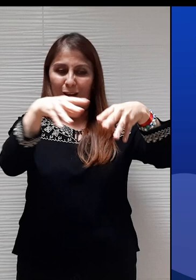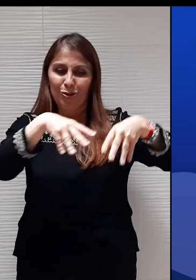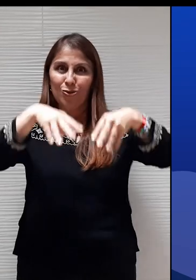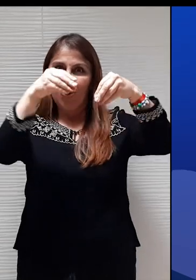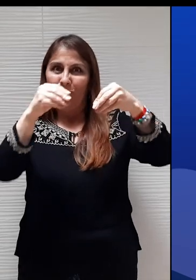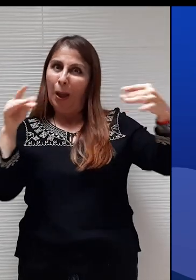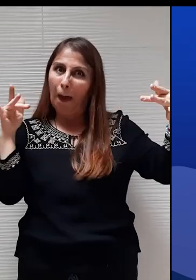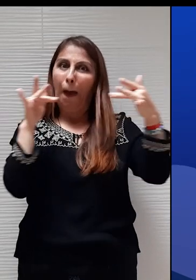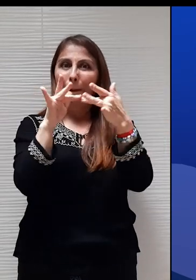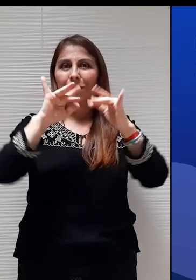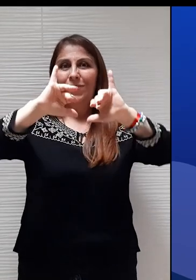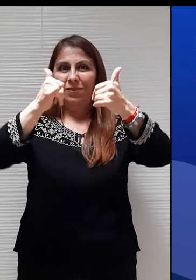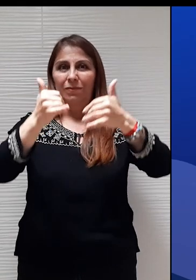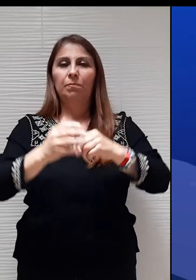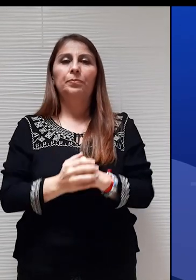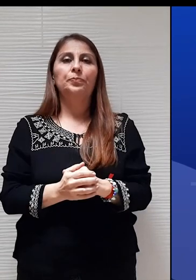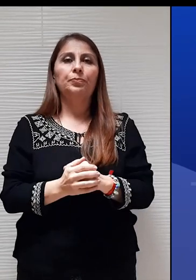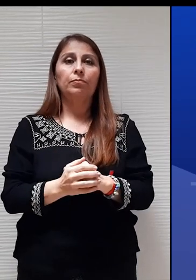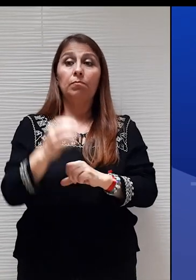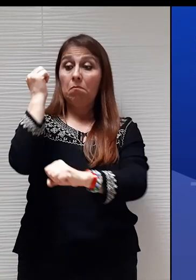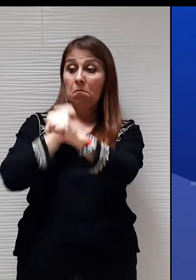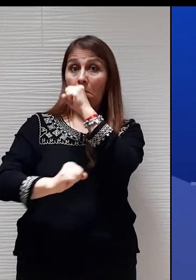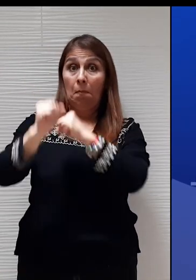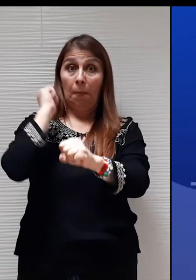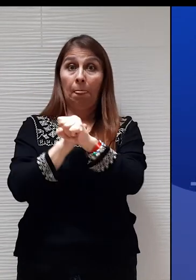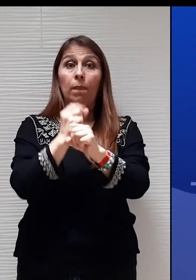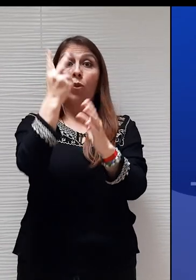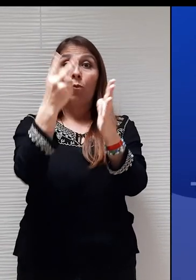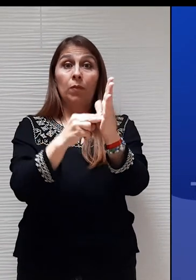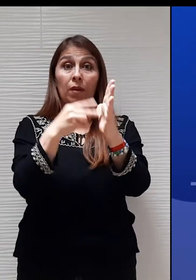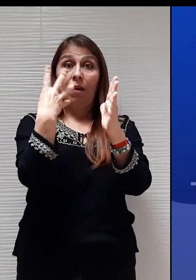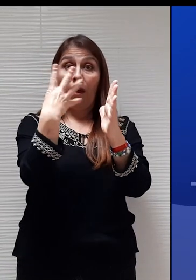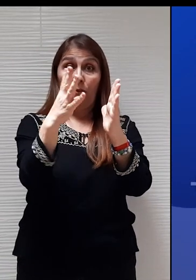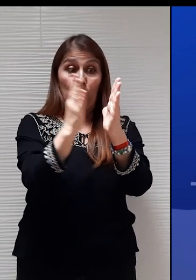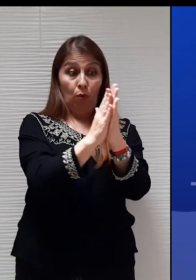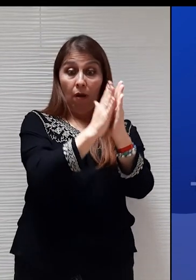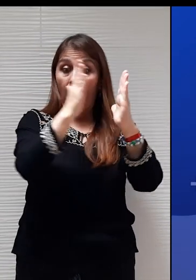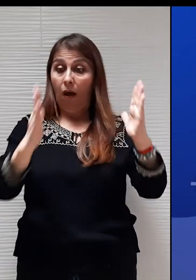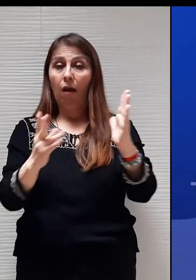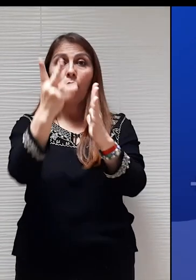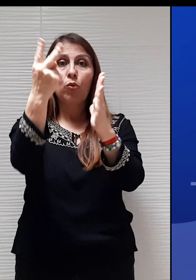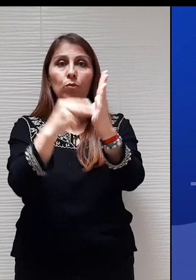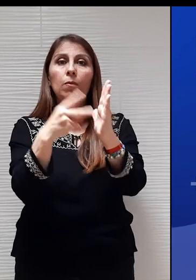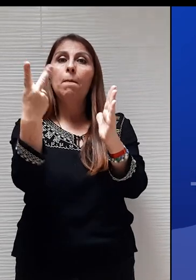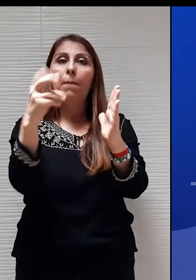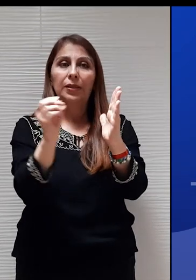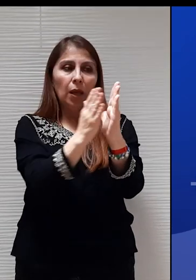En el periodo 2014-2020 hemos registrado